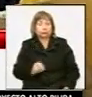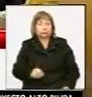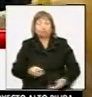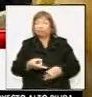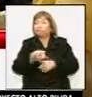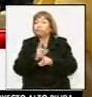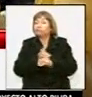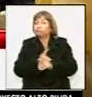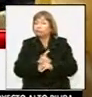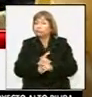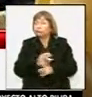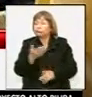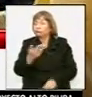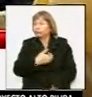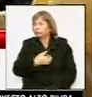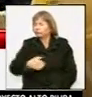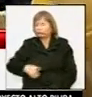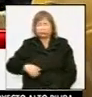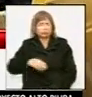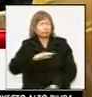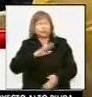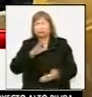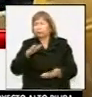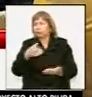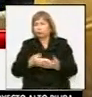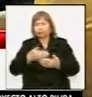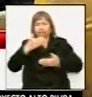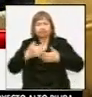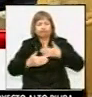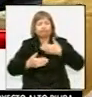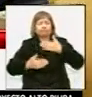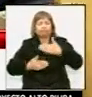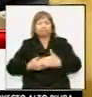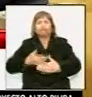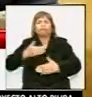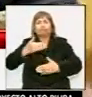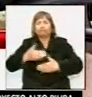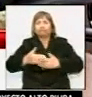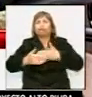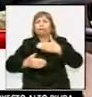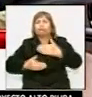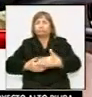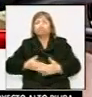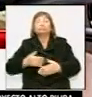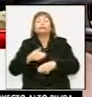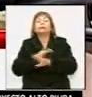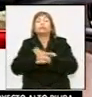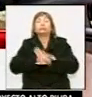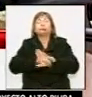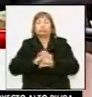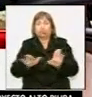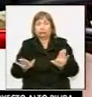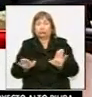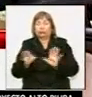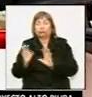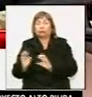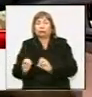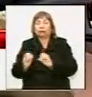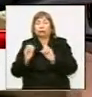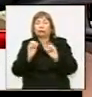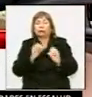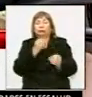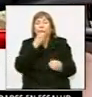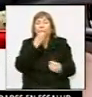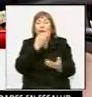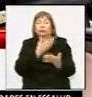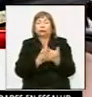consentimiento de la buena pro, presidente. Todo esto tiene un proceso, y ese proceso terminó justamente con la adjudicación de la buena